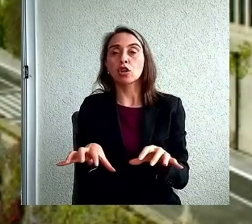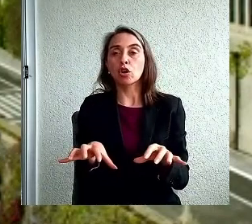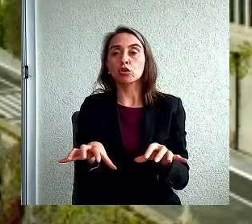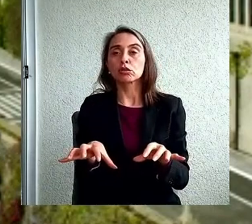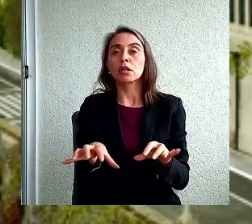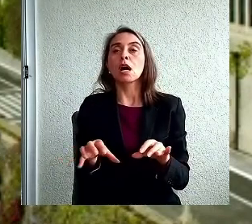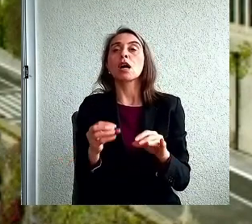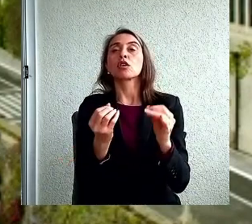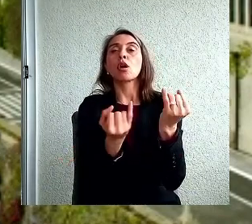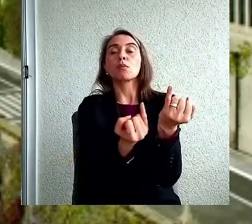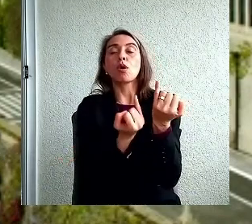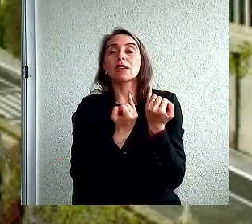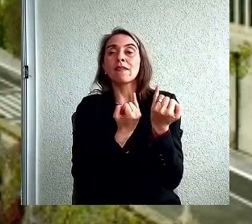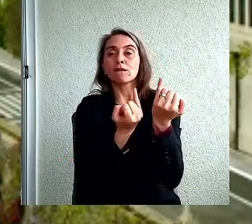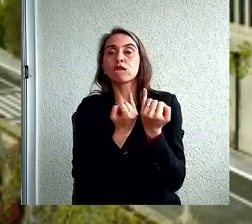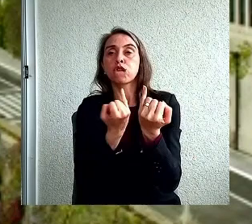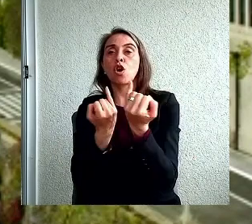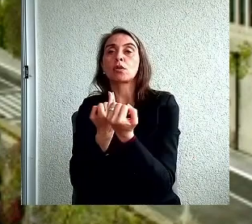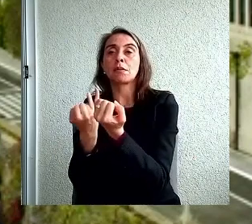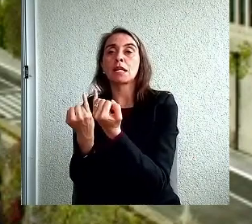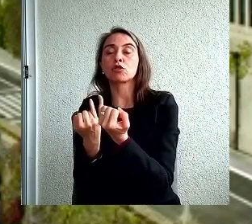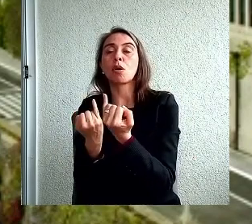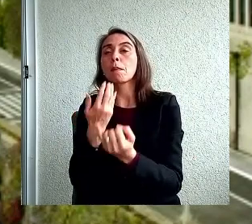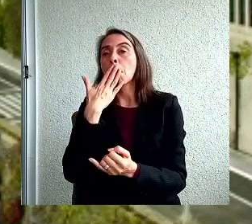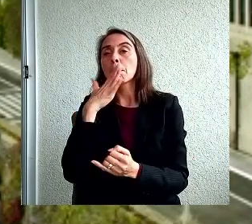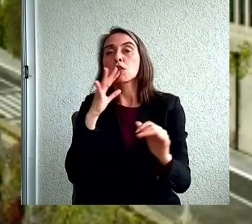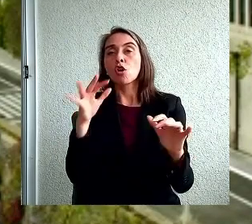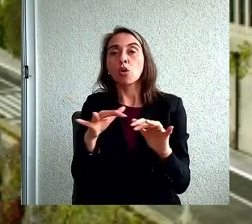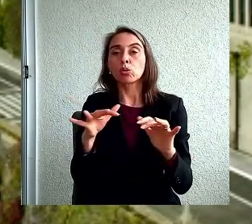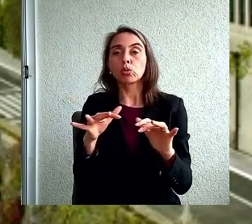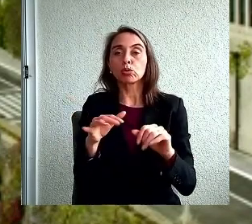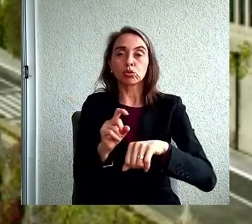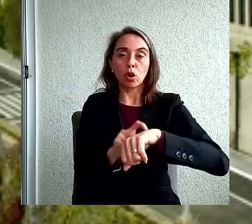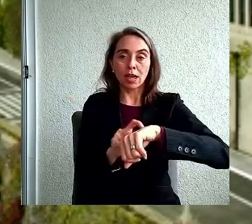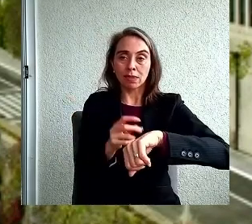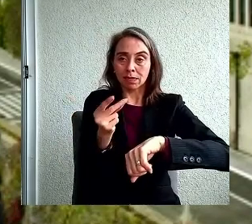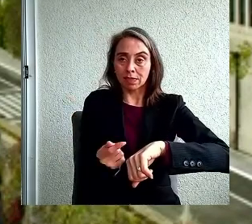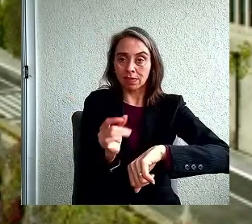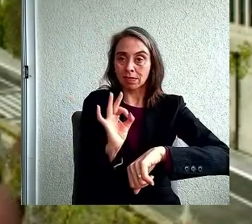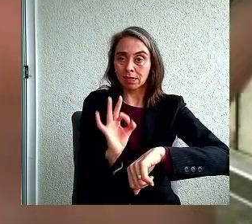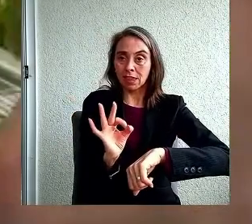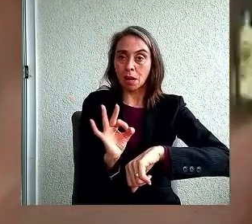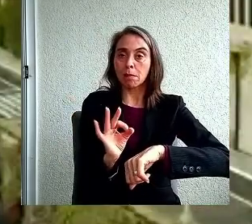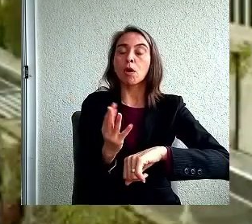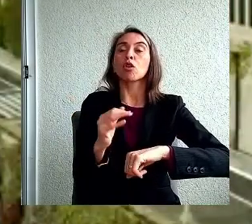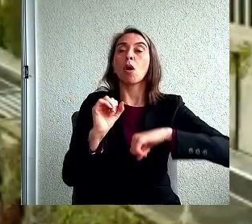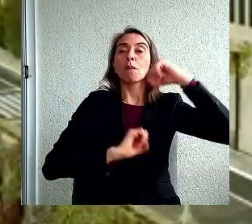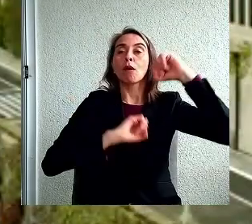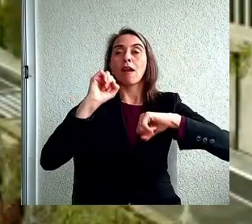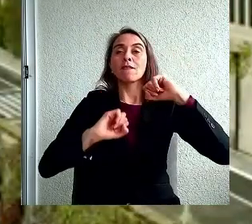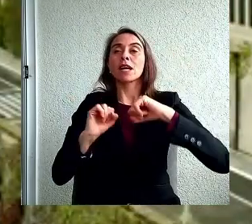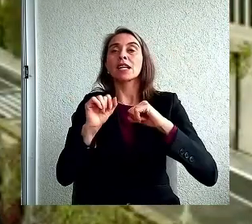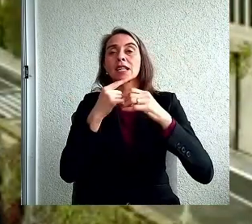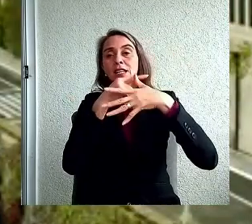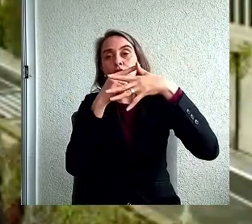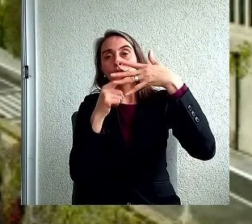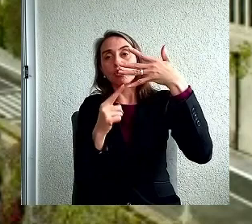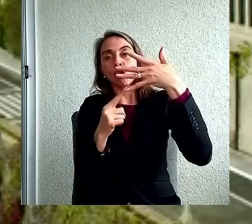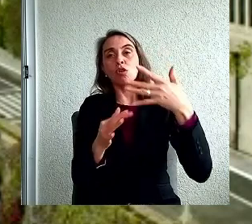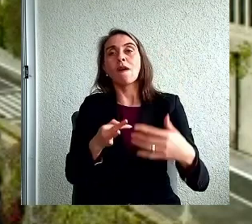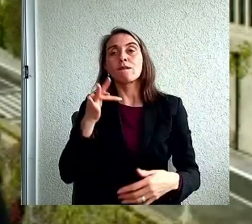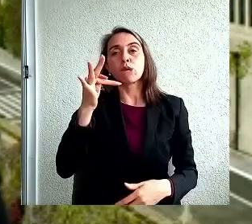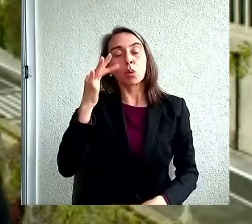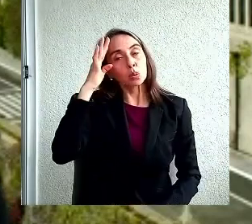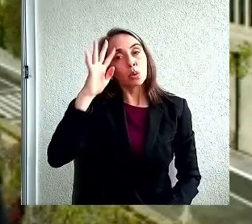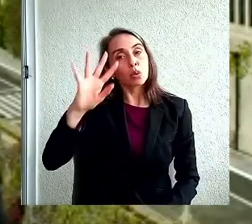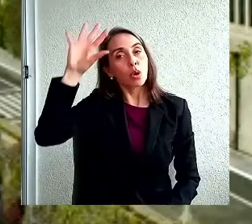permitan optimizar casi en tiempo real los procesos industriales. Eso es como el futuro de lo que uno se imagina, digamos, en todas